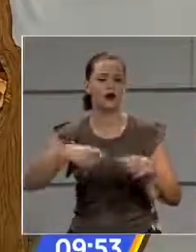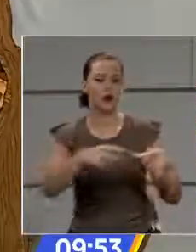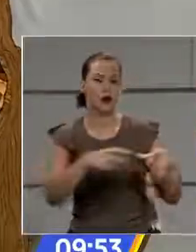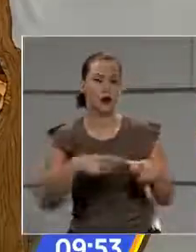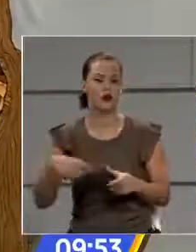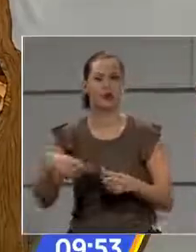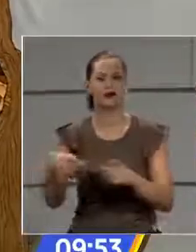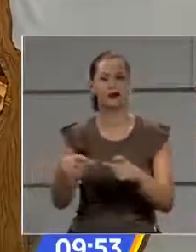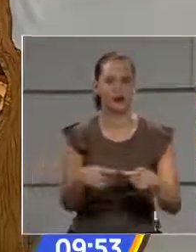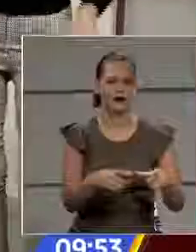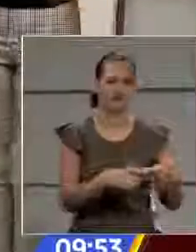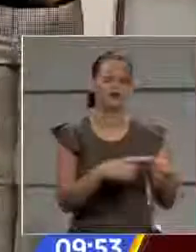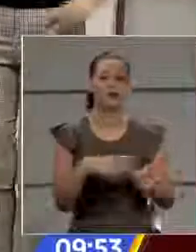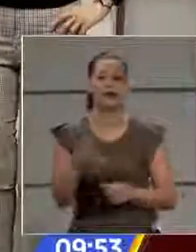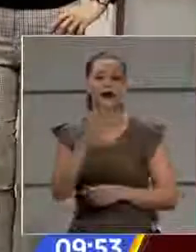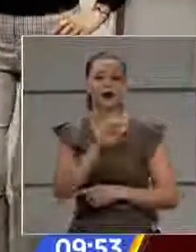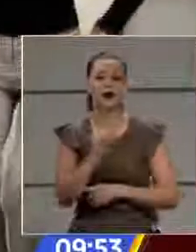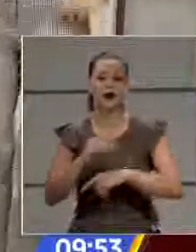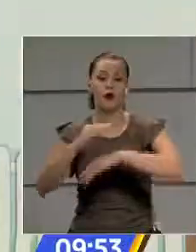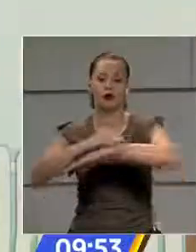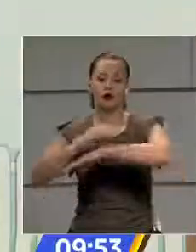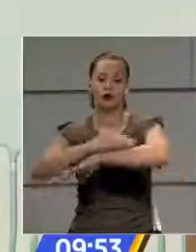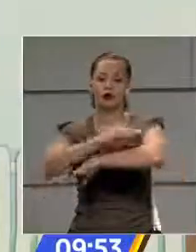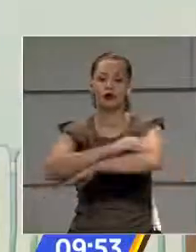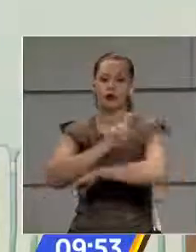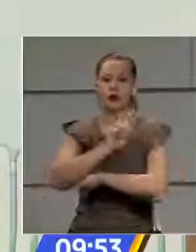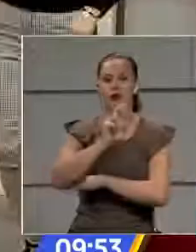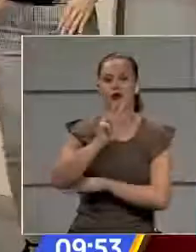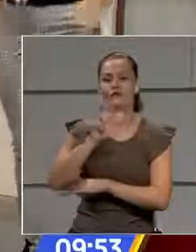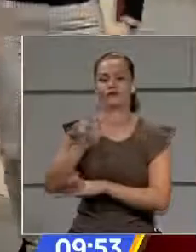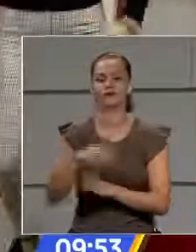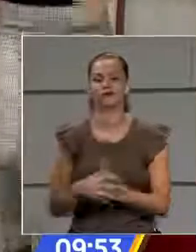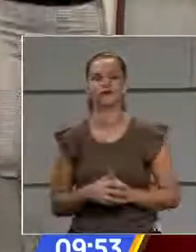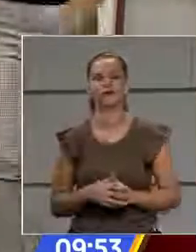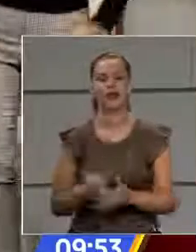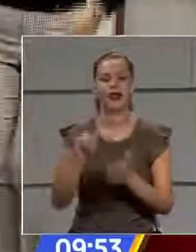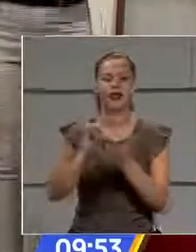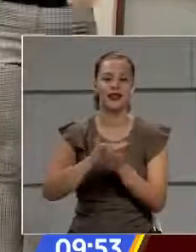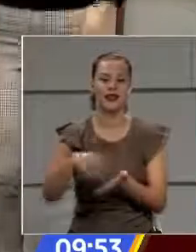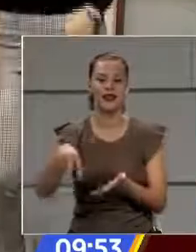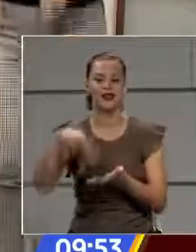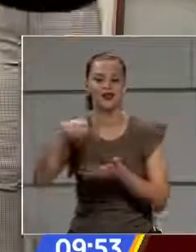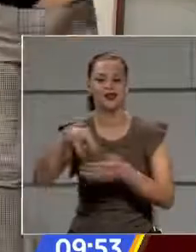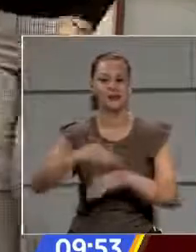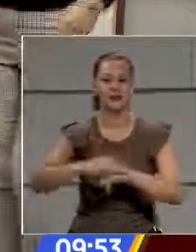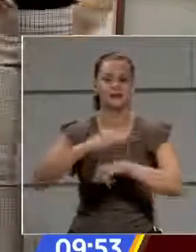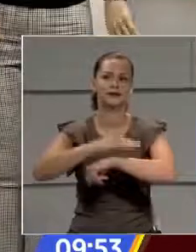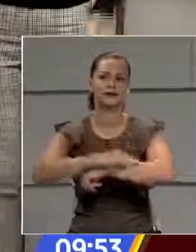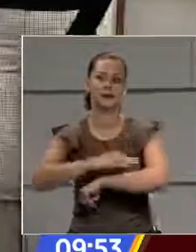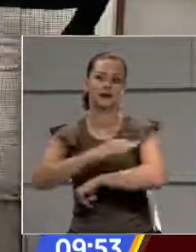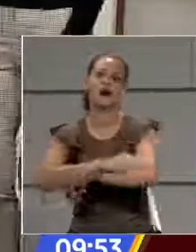la cinturita. Y un brinco, brinco ya. Un, dos, tres. Este es el baile de la... Muy